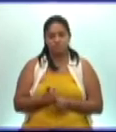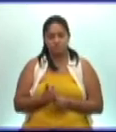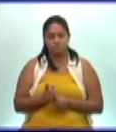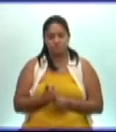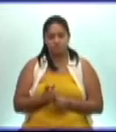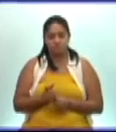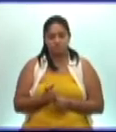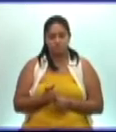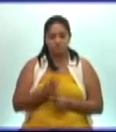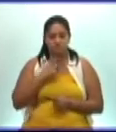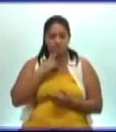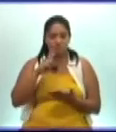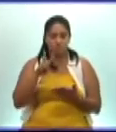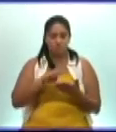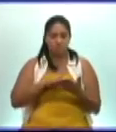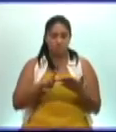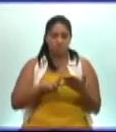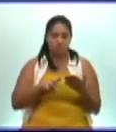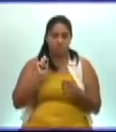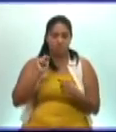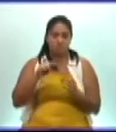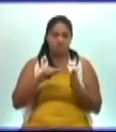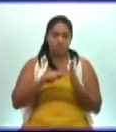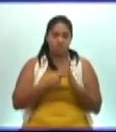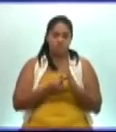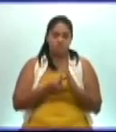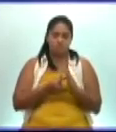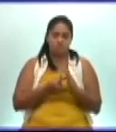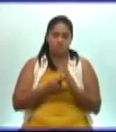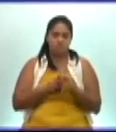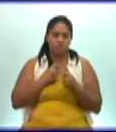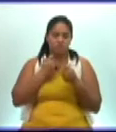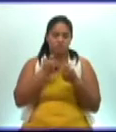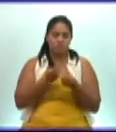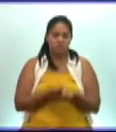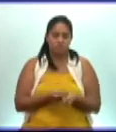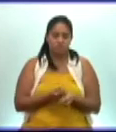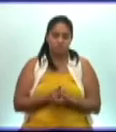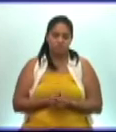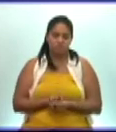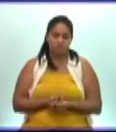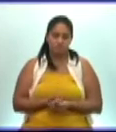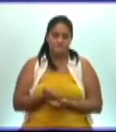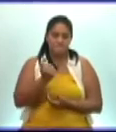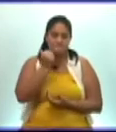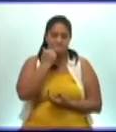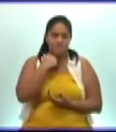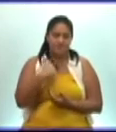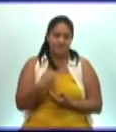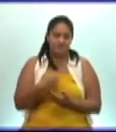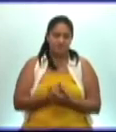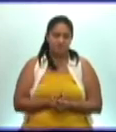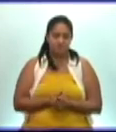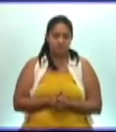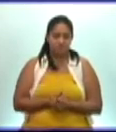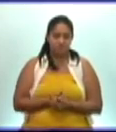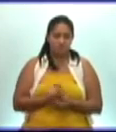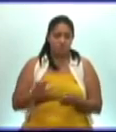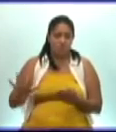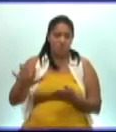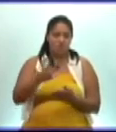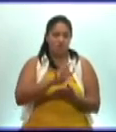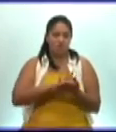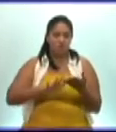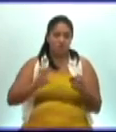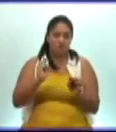pantalla que en dicho punto existe un reforzamiento, un máximo, una zona clara, siempre que la diferencia